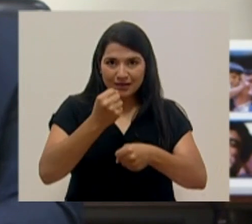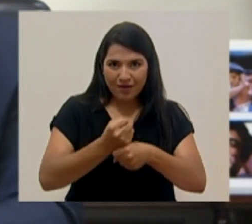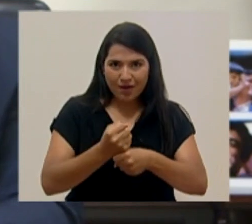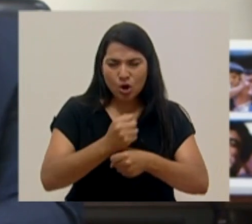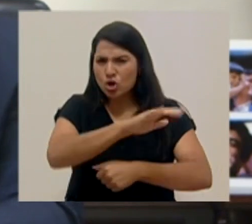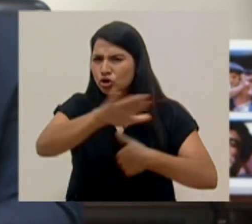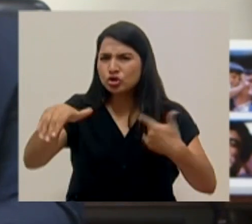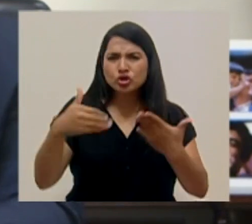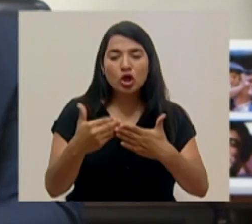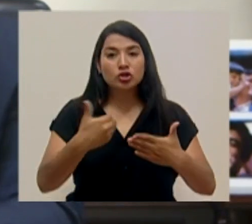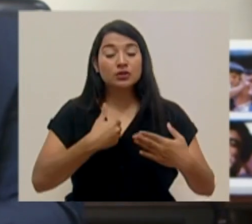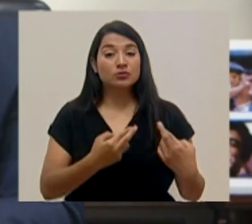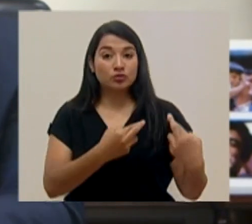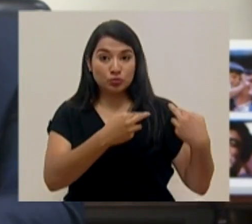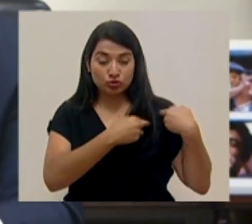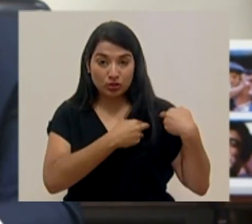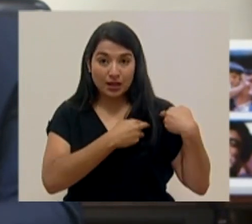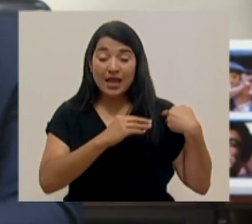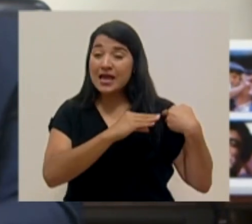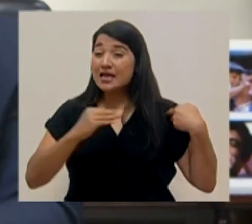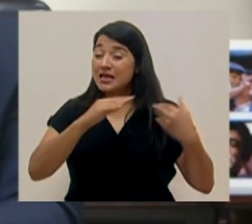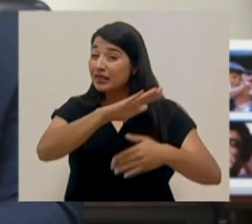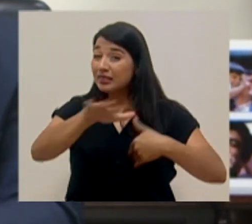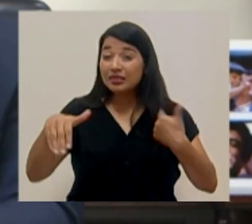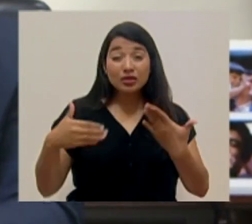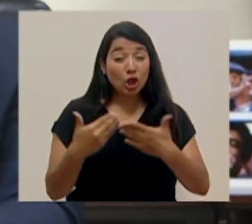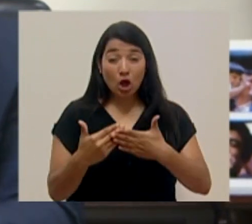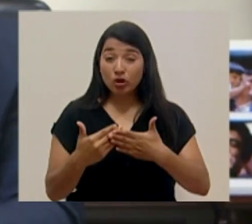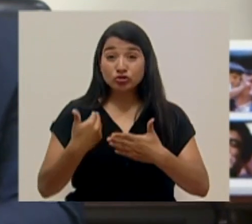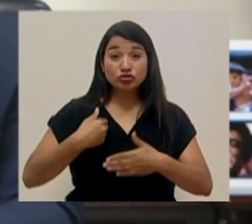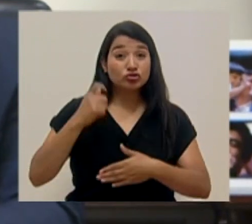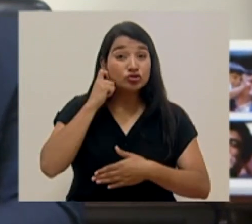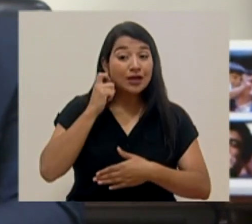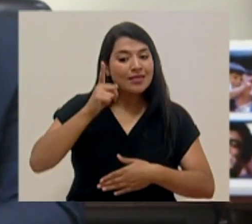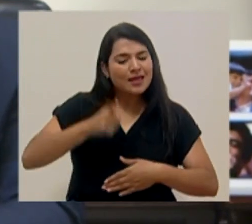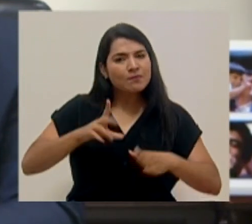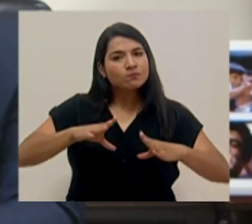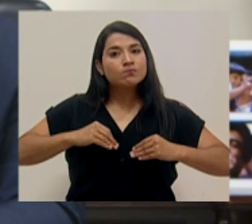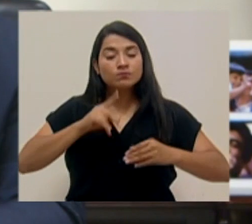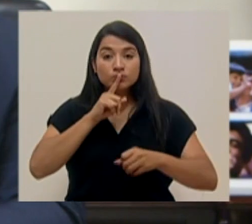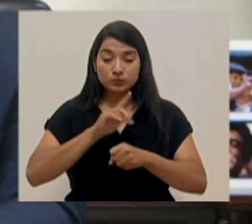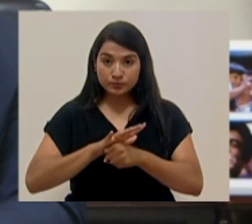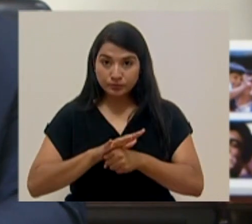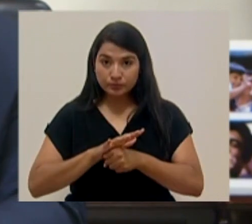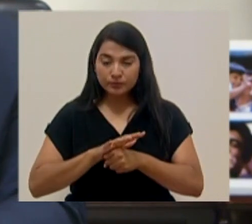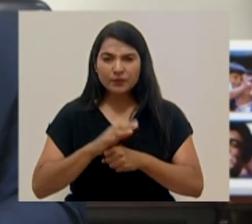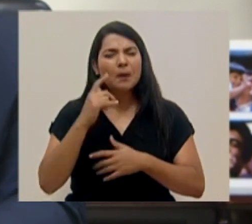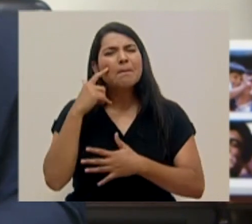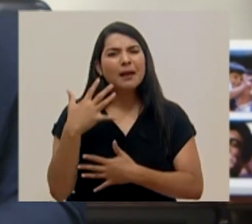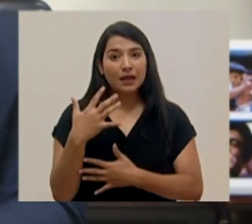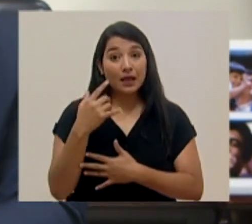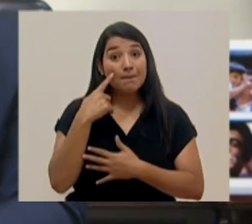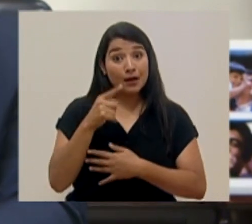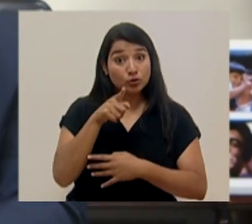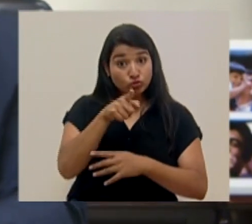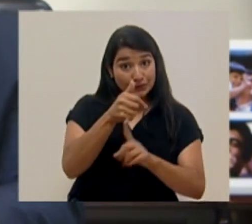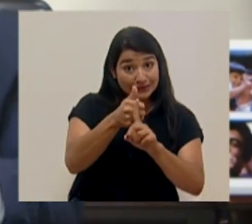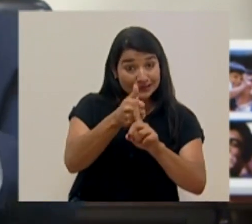Todos tenemos una responsabilidad y todos tenemos que comprometernos para cuidarse